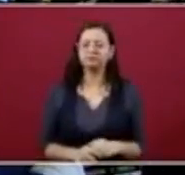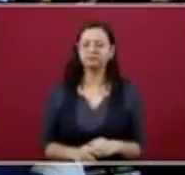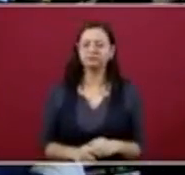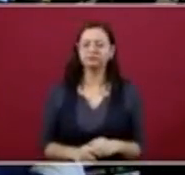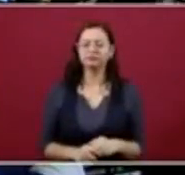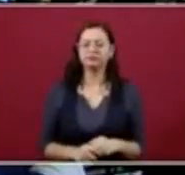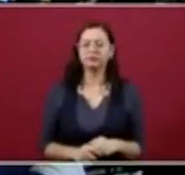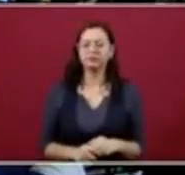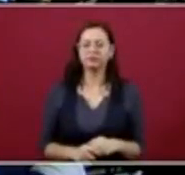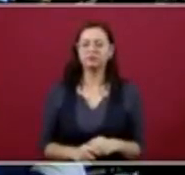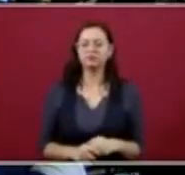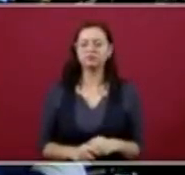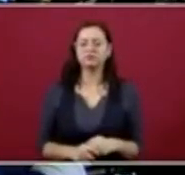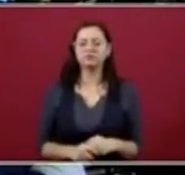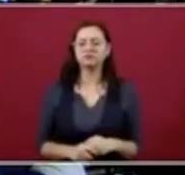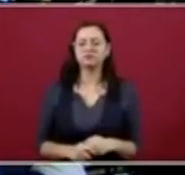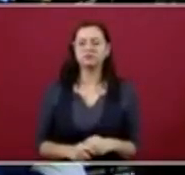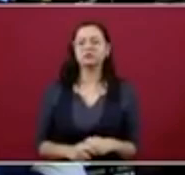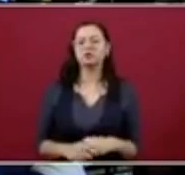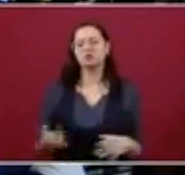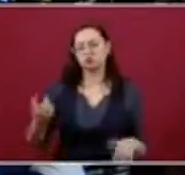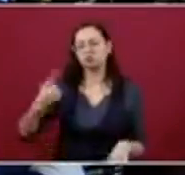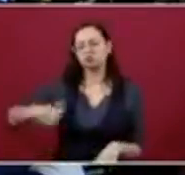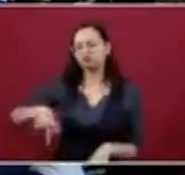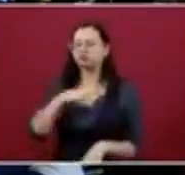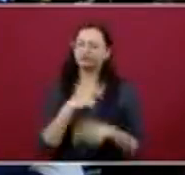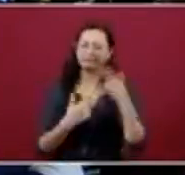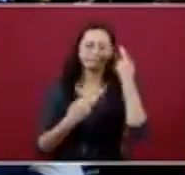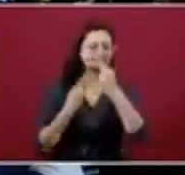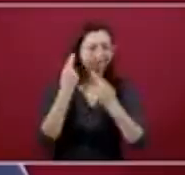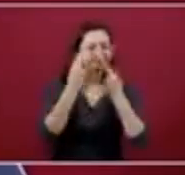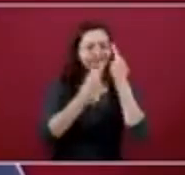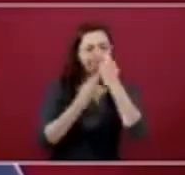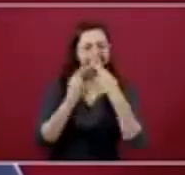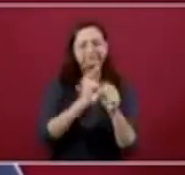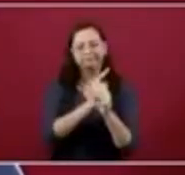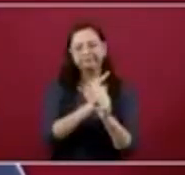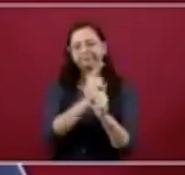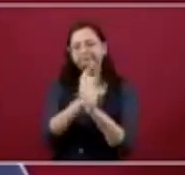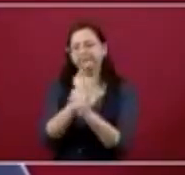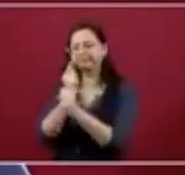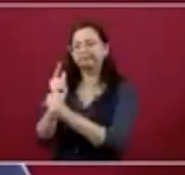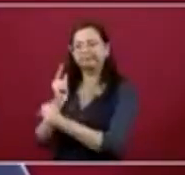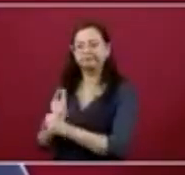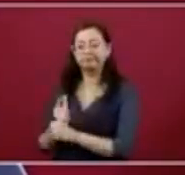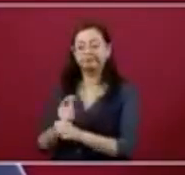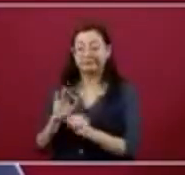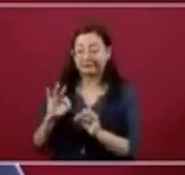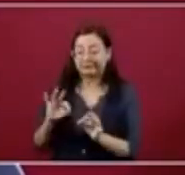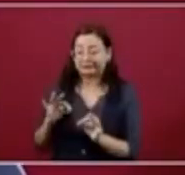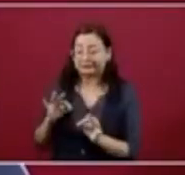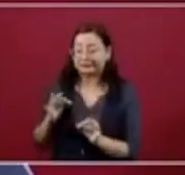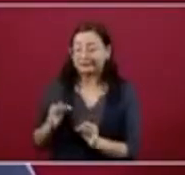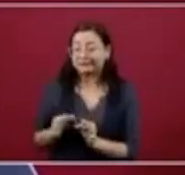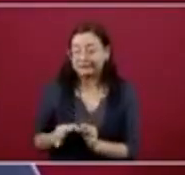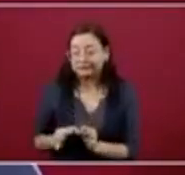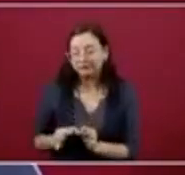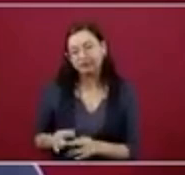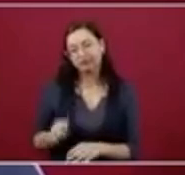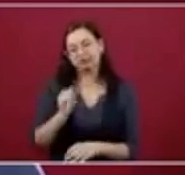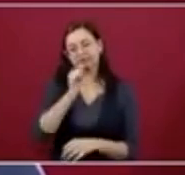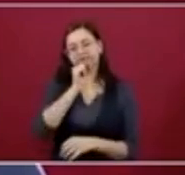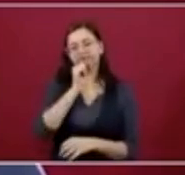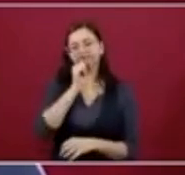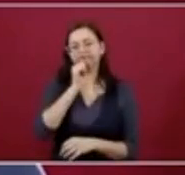nosotros tenemos estamos haciendo un diagnóstico, todavía no lo podemos decir exacto. Creemos que